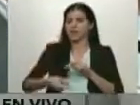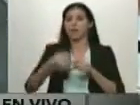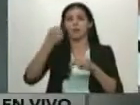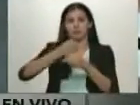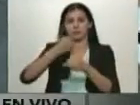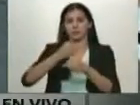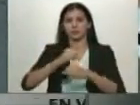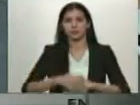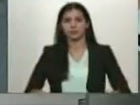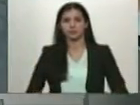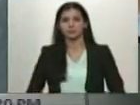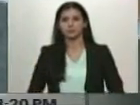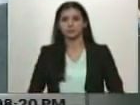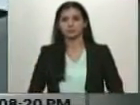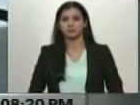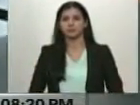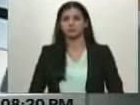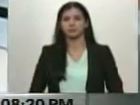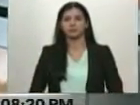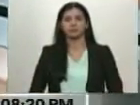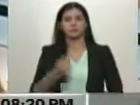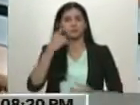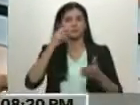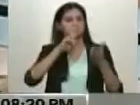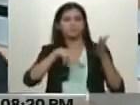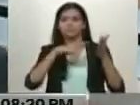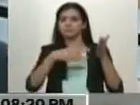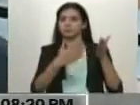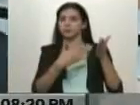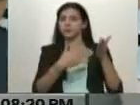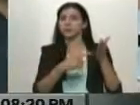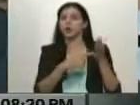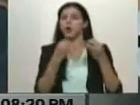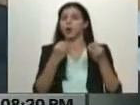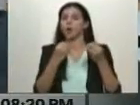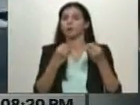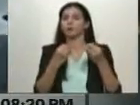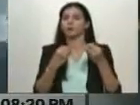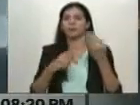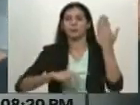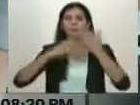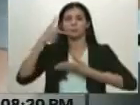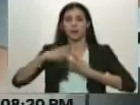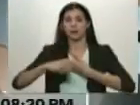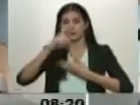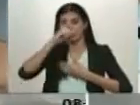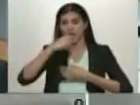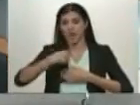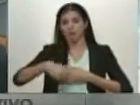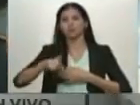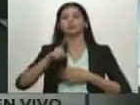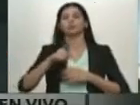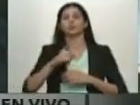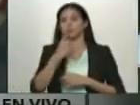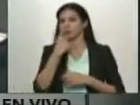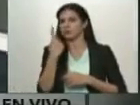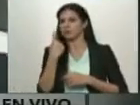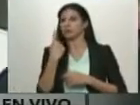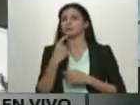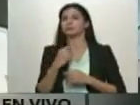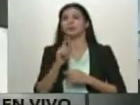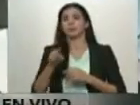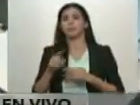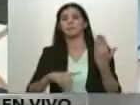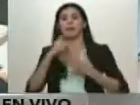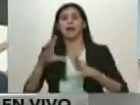trabajando, además de revisar lo que ha sido el transcurso de los planes de este año, los planes que va a asumir